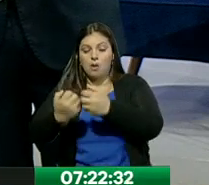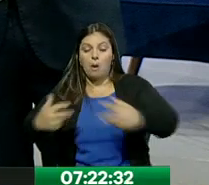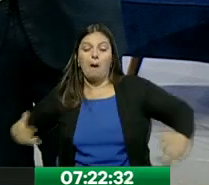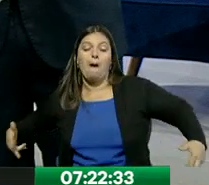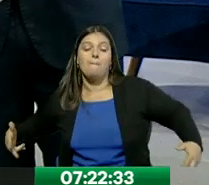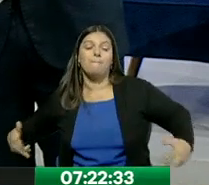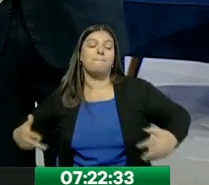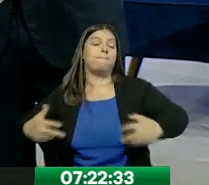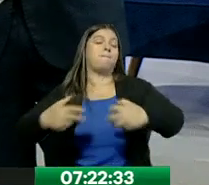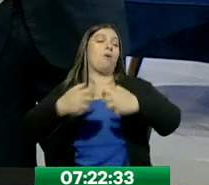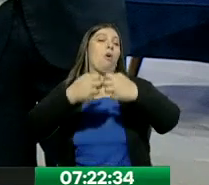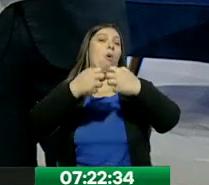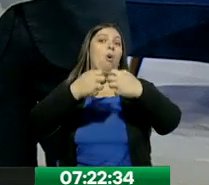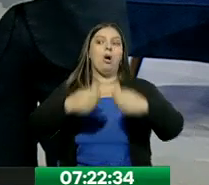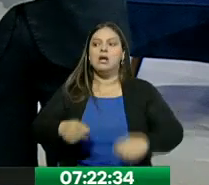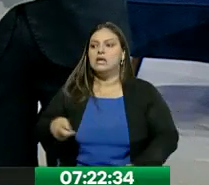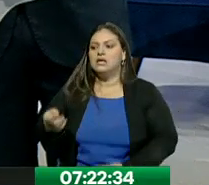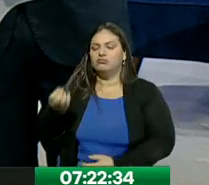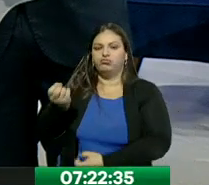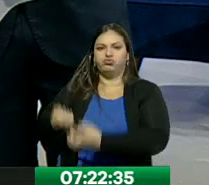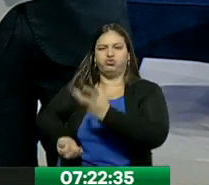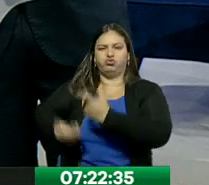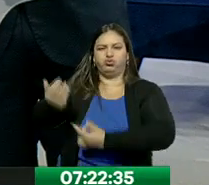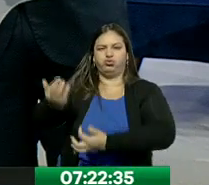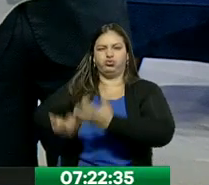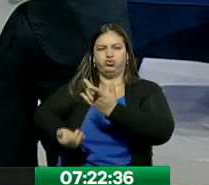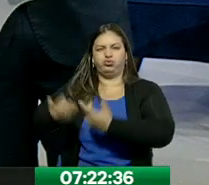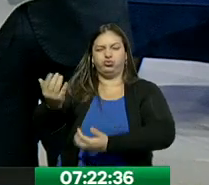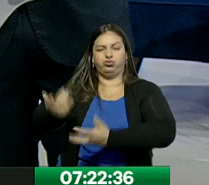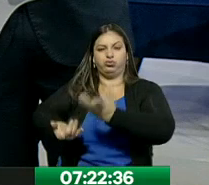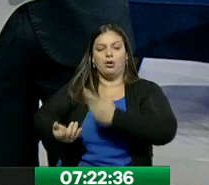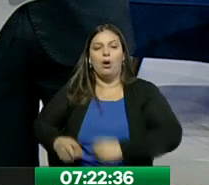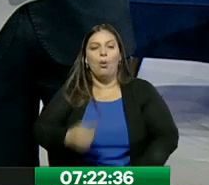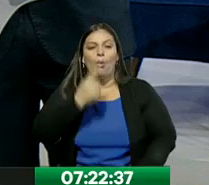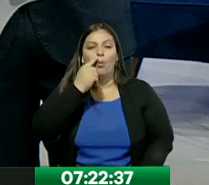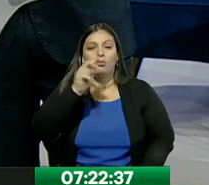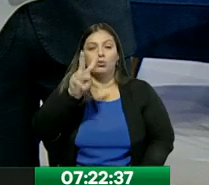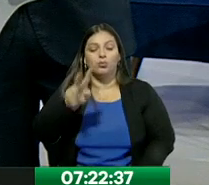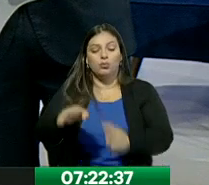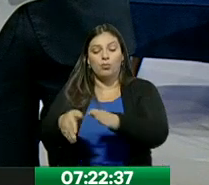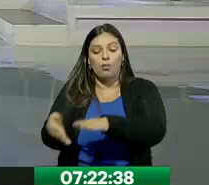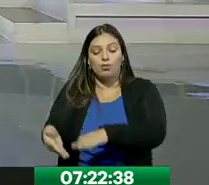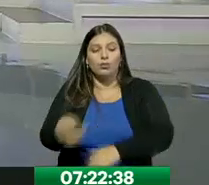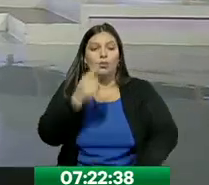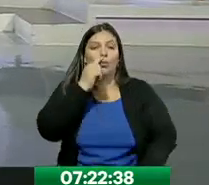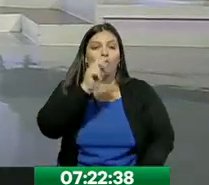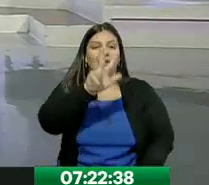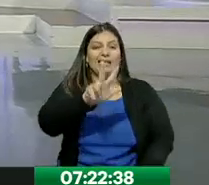El percance vial involucró a 2 trailers y un auto que se incendió tras el impacto.